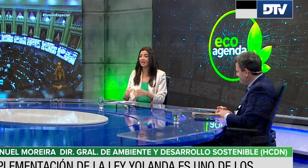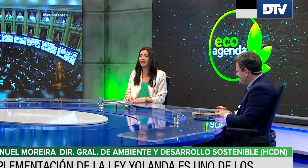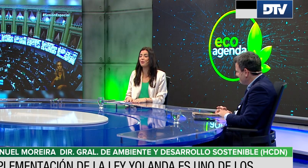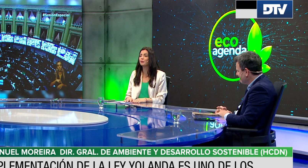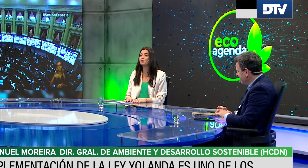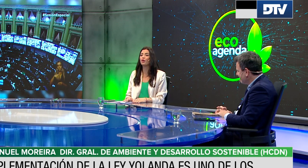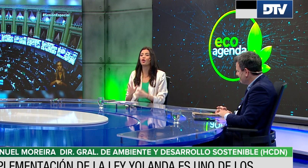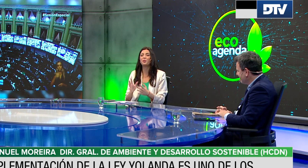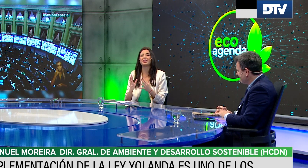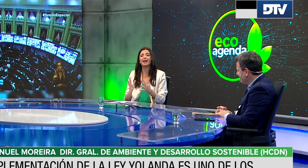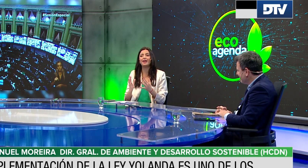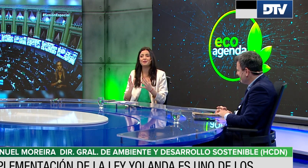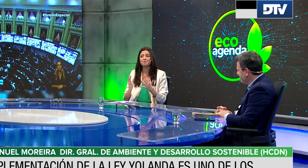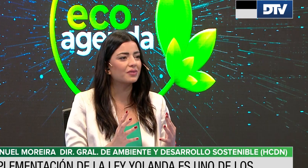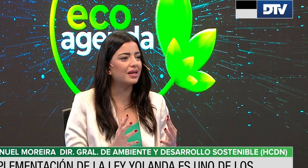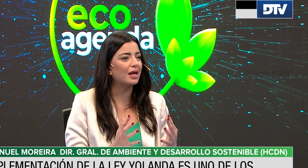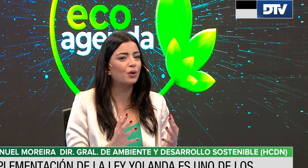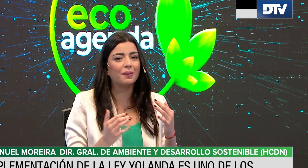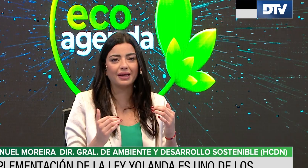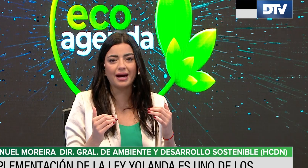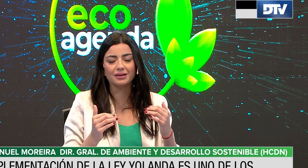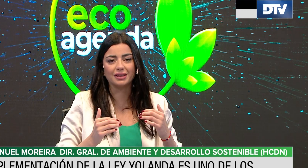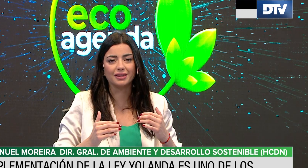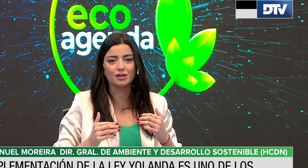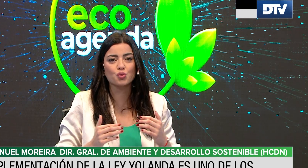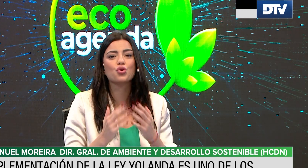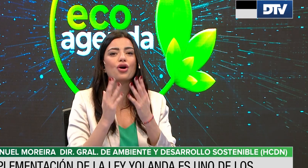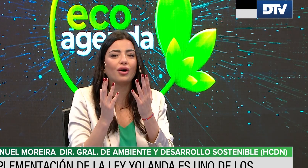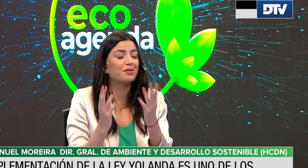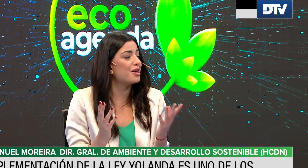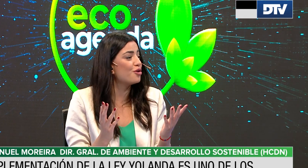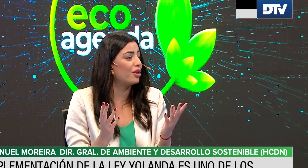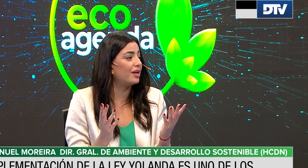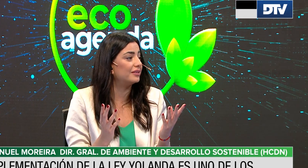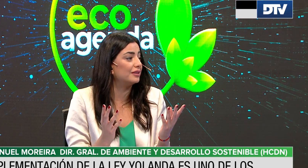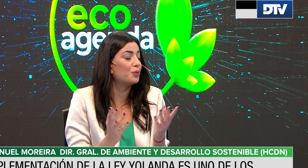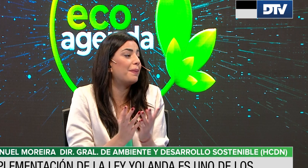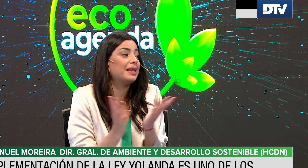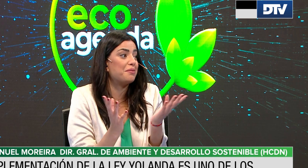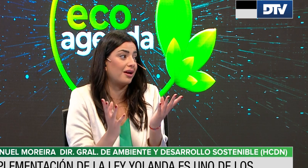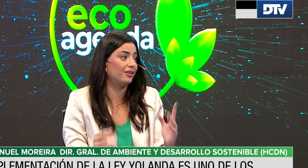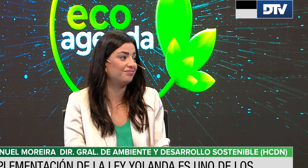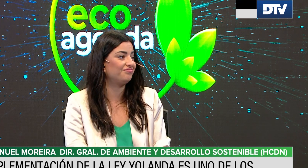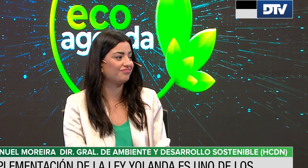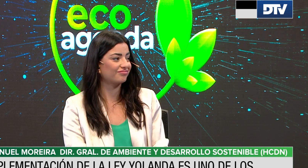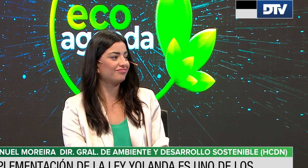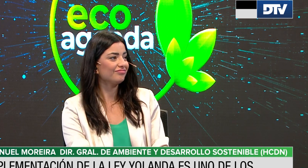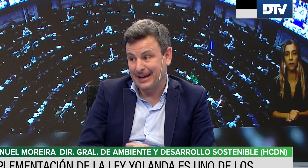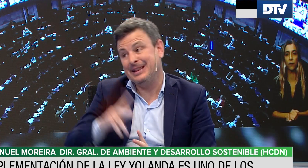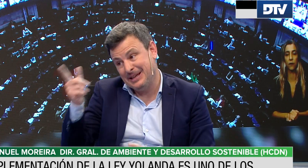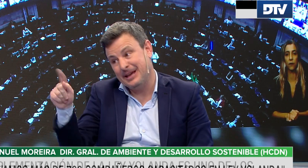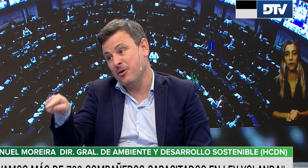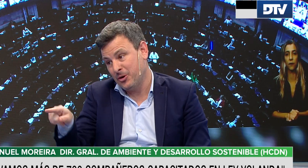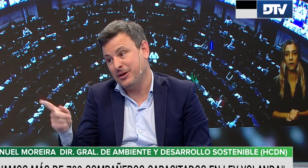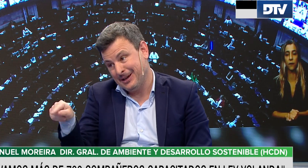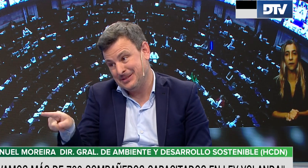que hablamos un poco de cómo esta ley de alguna manera surgió en medio de una pandemia, ¿no? En medio de una pandemia